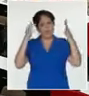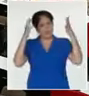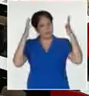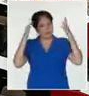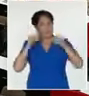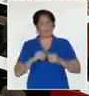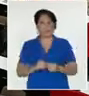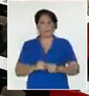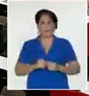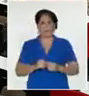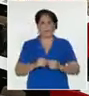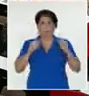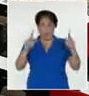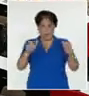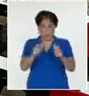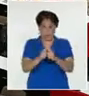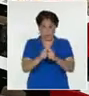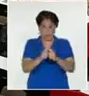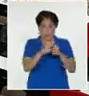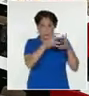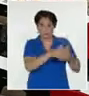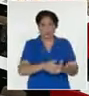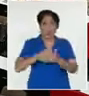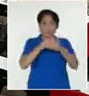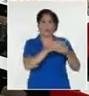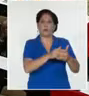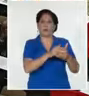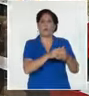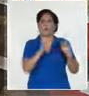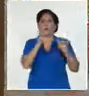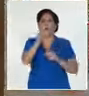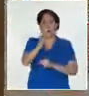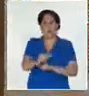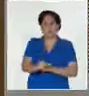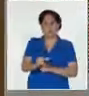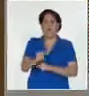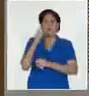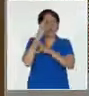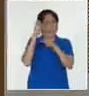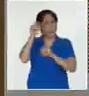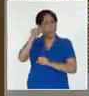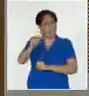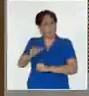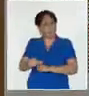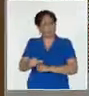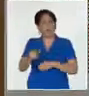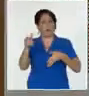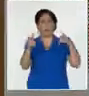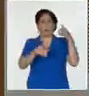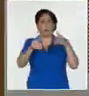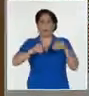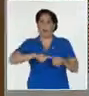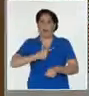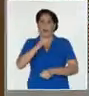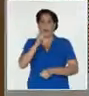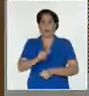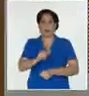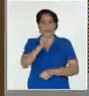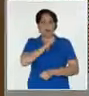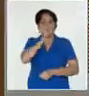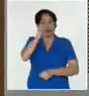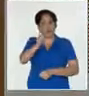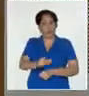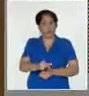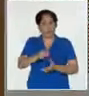El encuentro en Nueva York con políticos, académicos, científicos, artistas, periodistas,